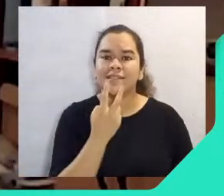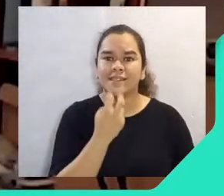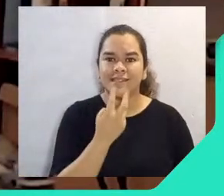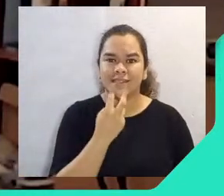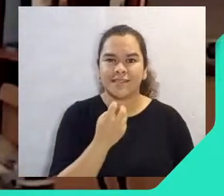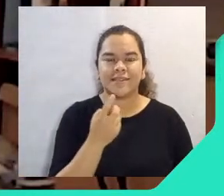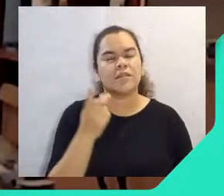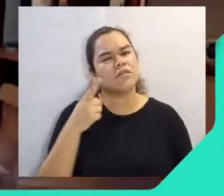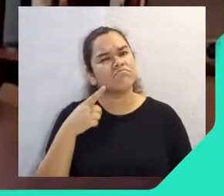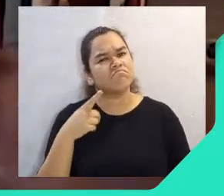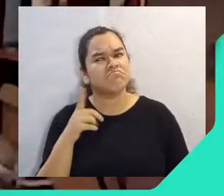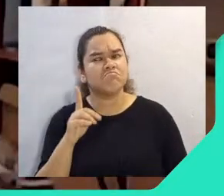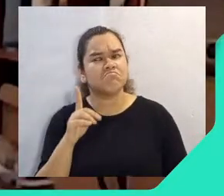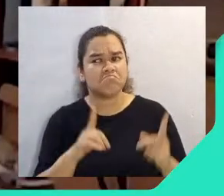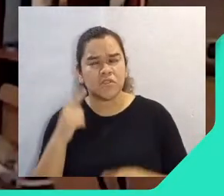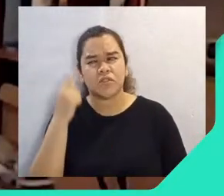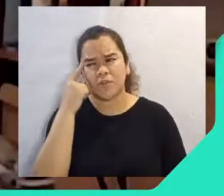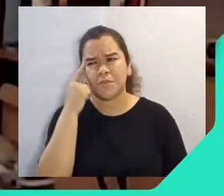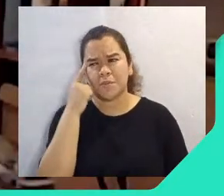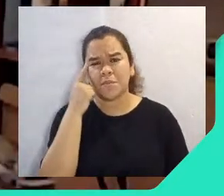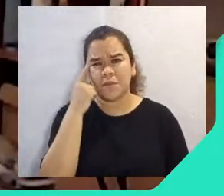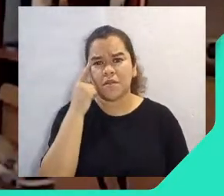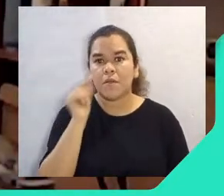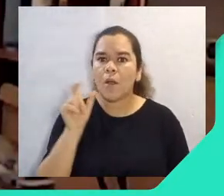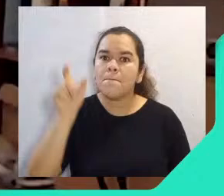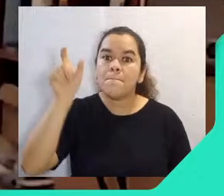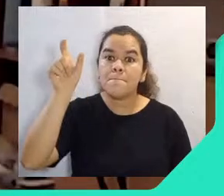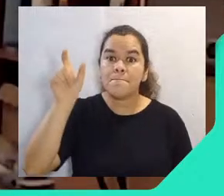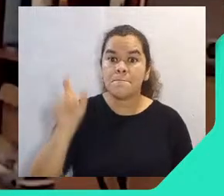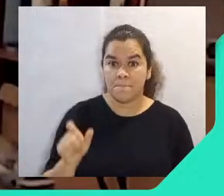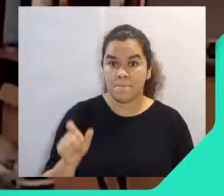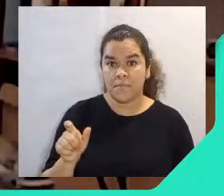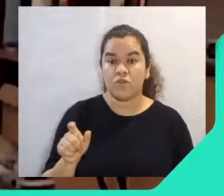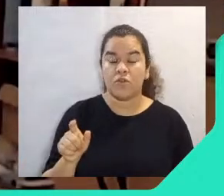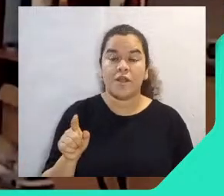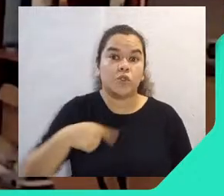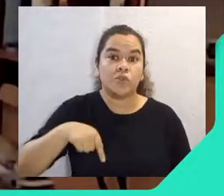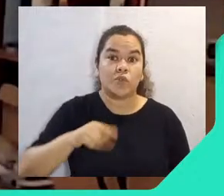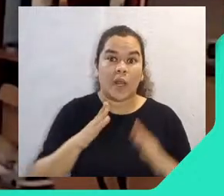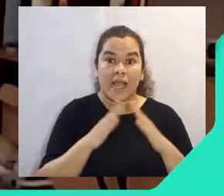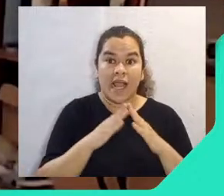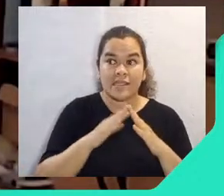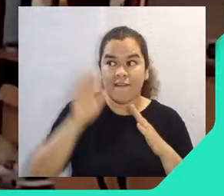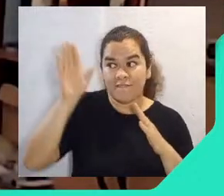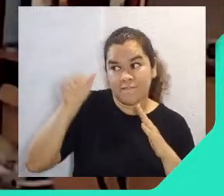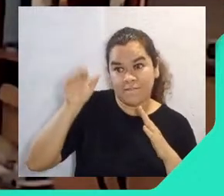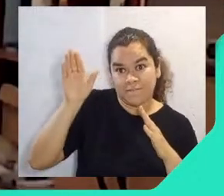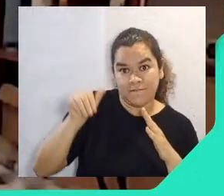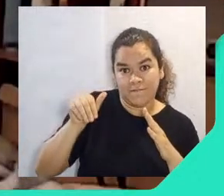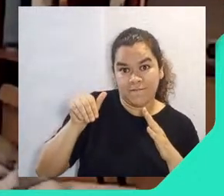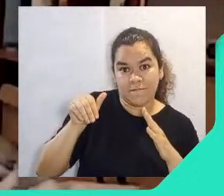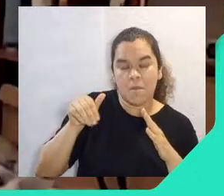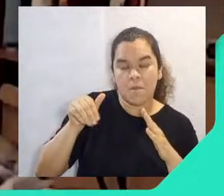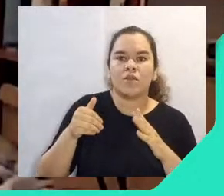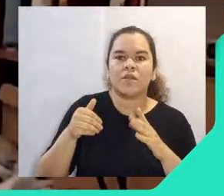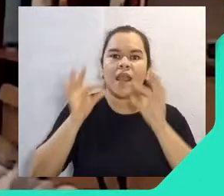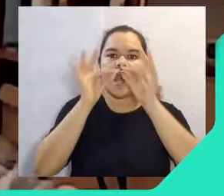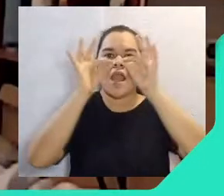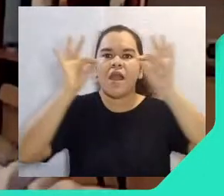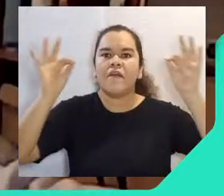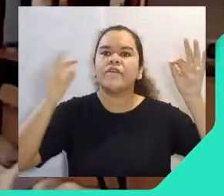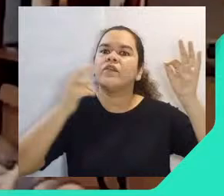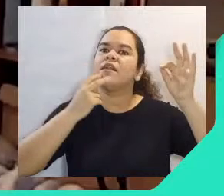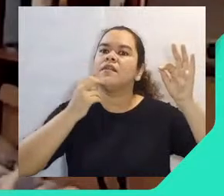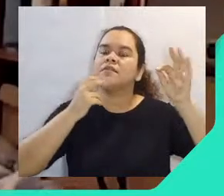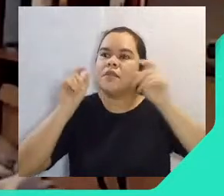ahí nos lo asimilamos a la persona que a veces llamamos a nuestro domicilio para que no haga algún tipo de arreglo en la